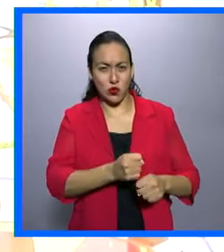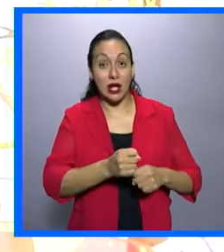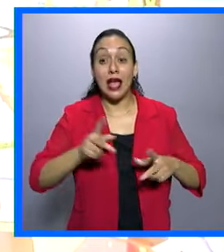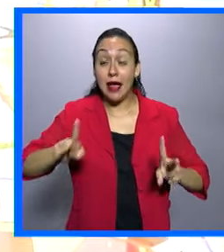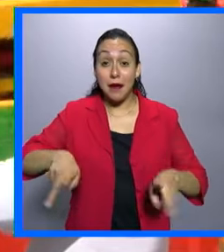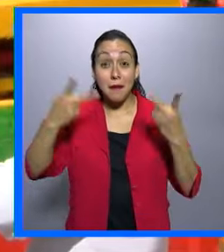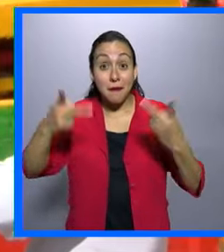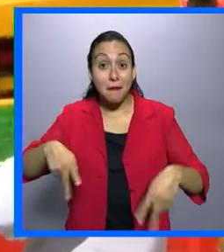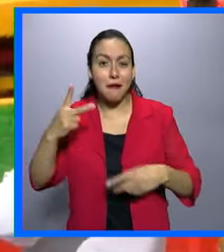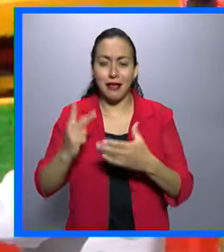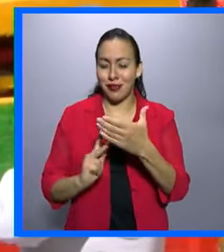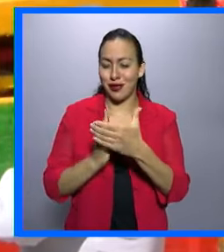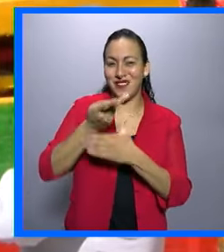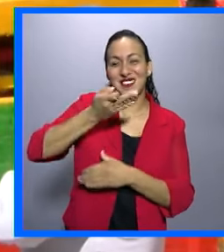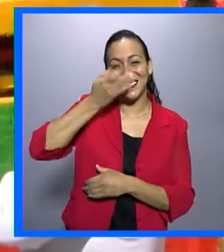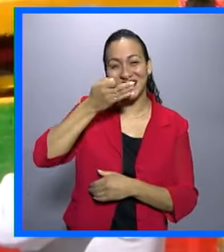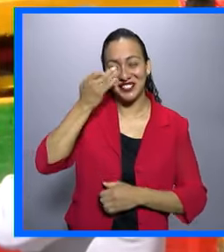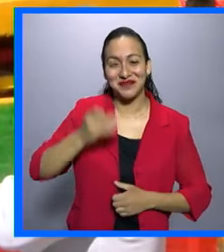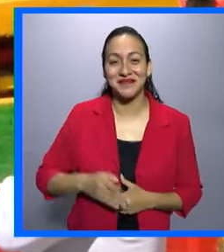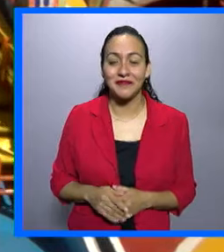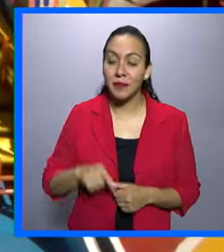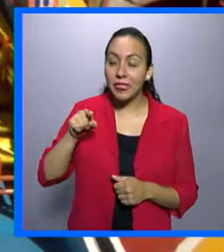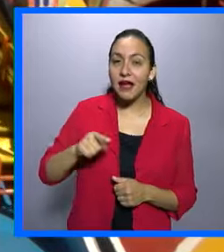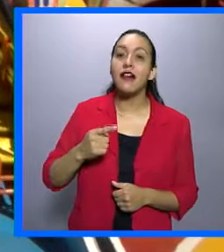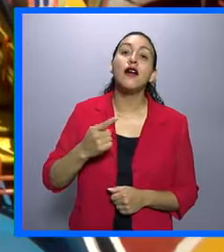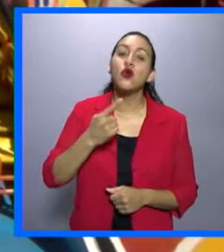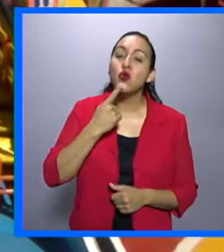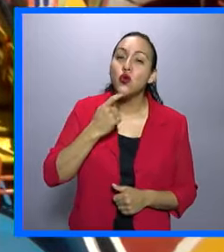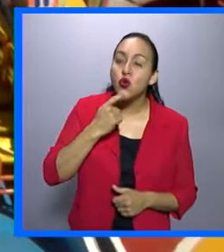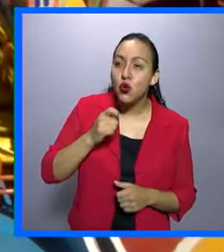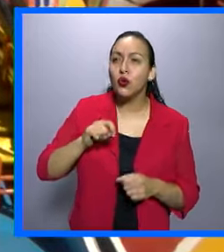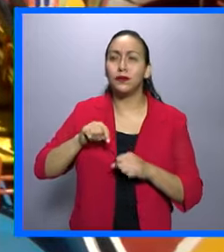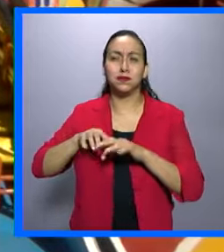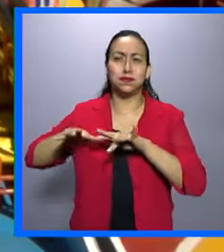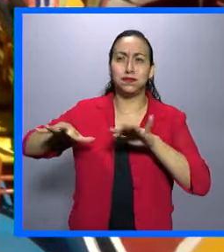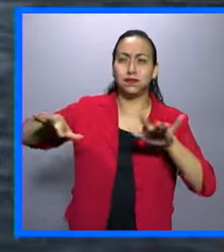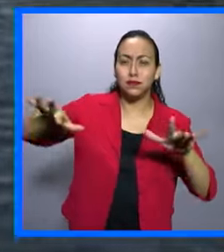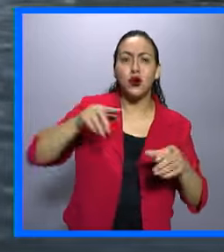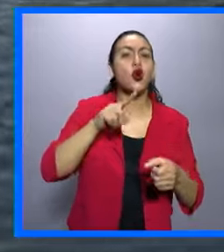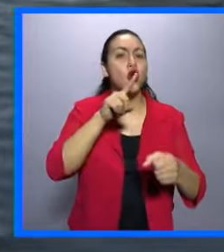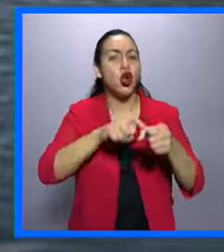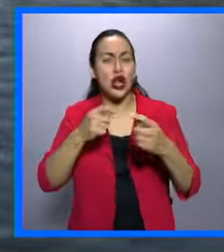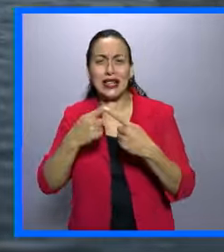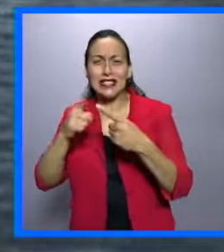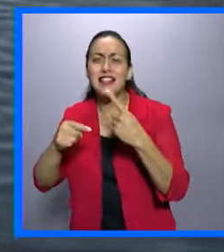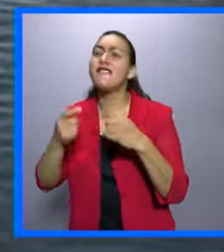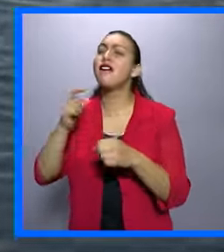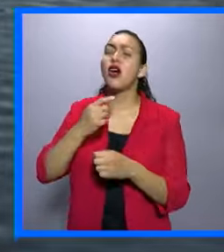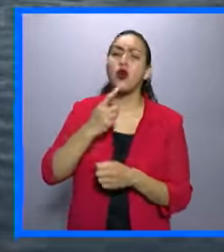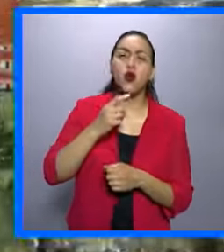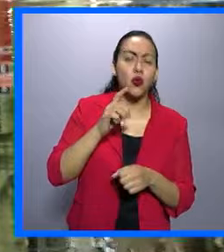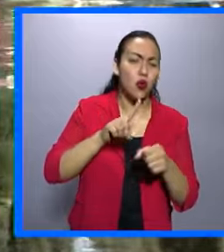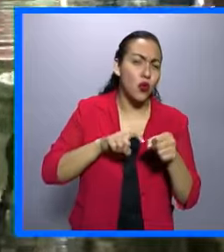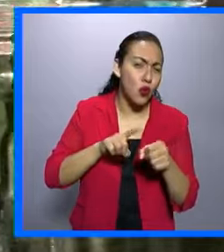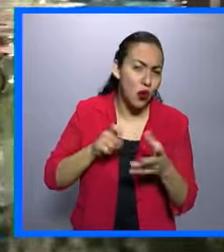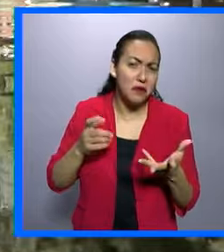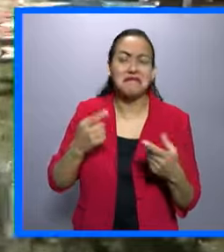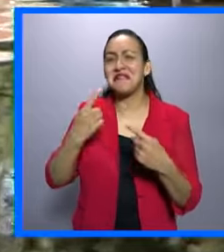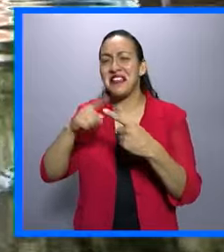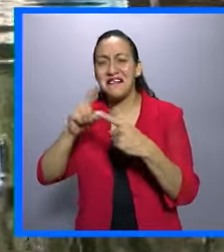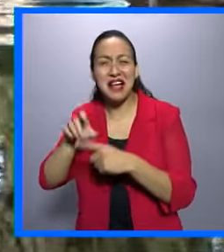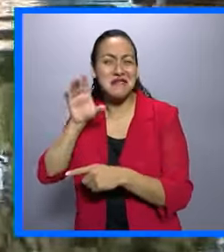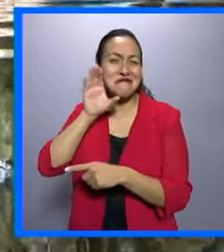de las plantas. En el lugar, que se ilumina con la magia de los colores de las trajineras y la planta de cempasúchil, la